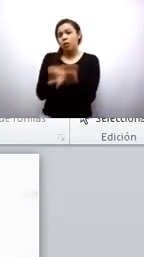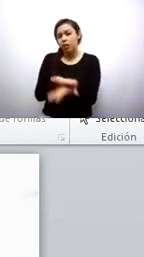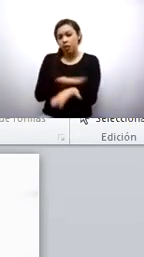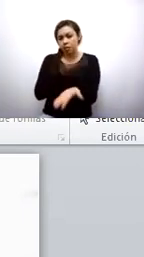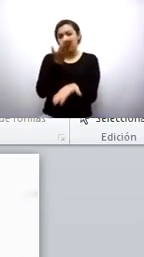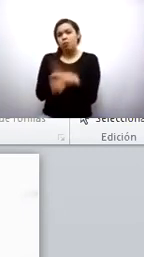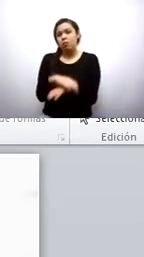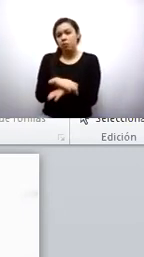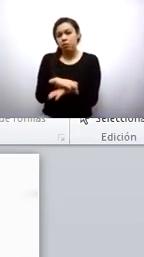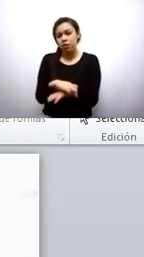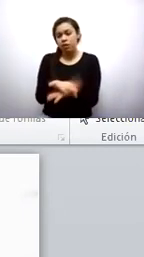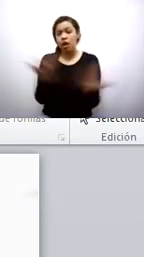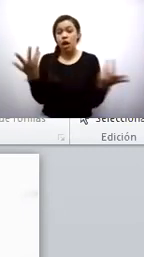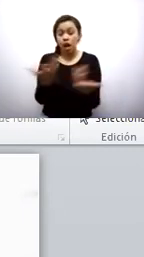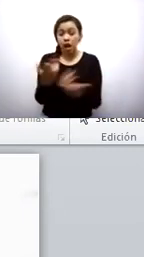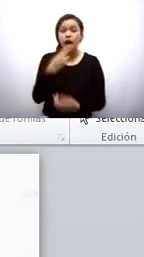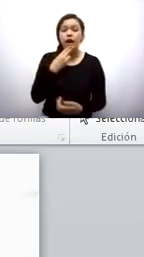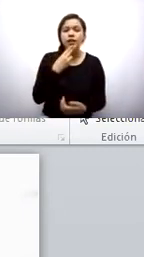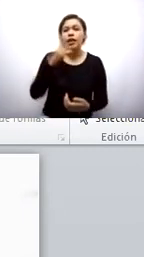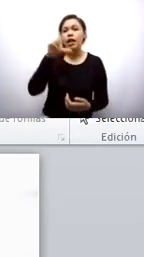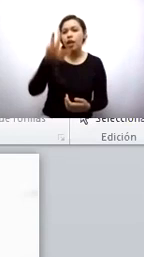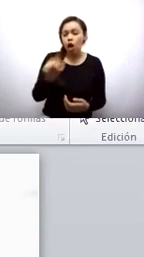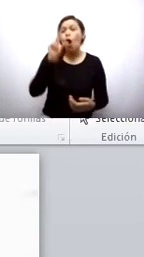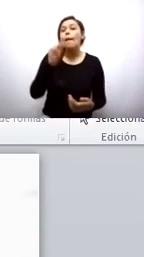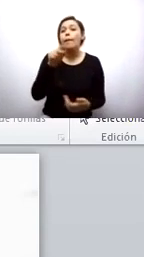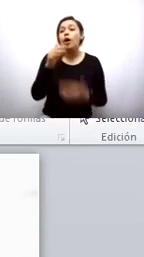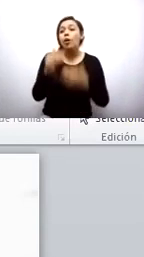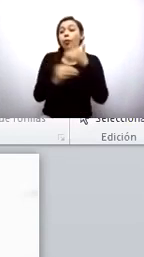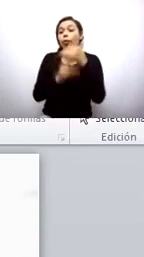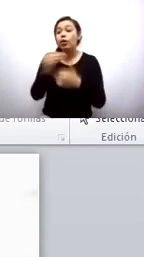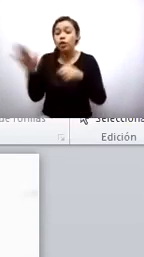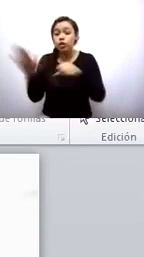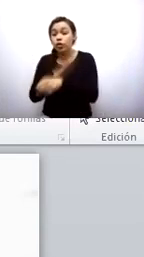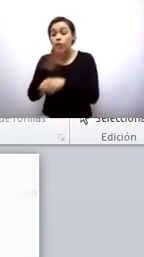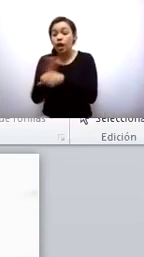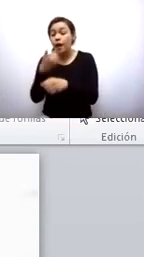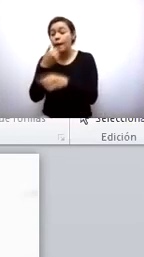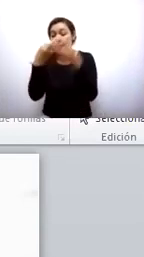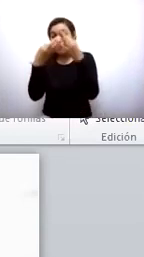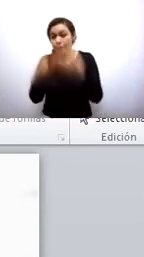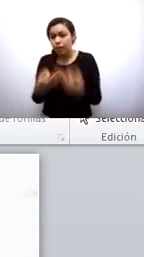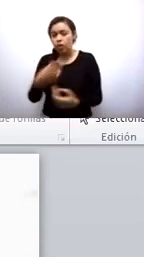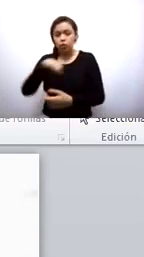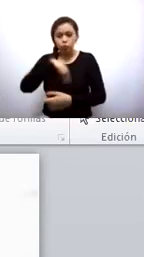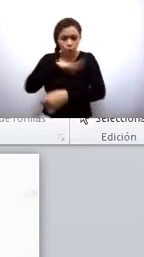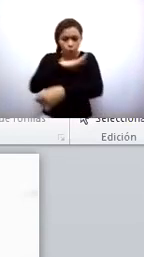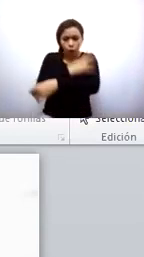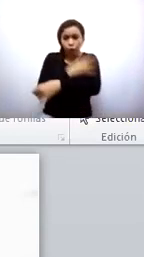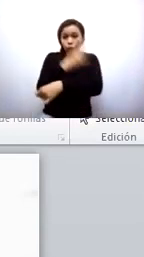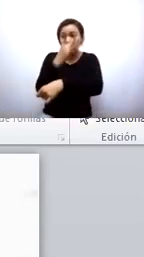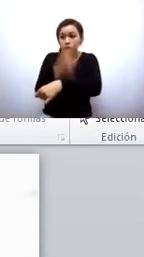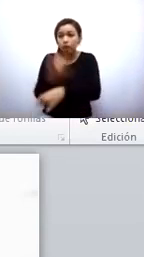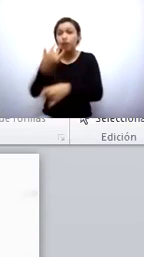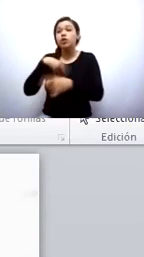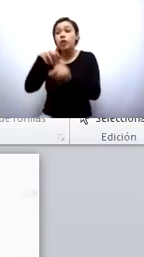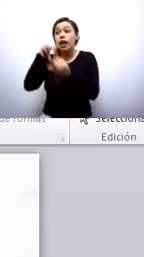implementar, sin tener un proceso óptimo de evaluación en el que seamos honestos en cuanto a los alcances, en